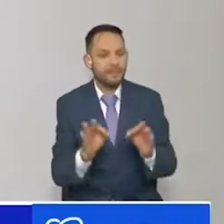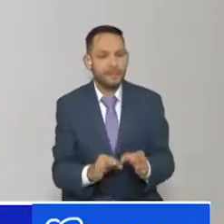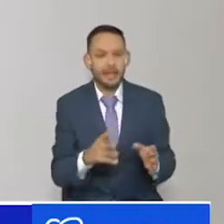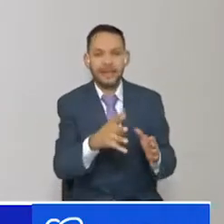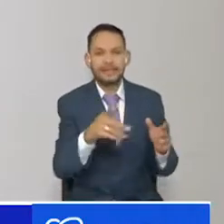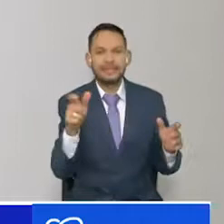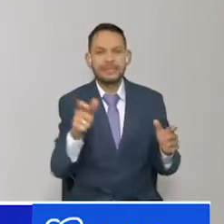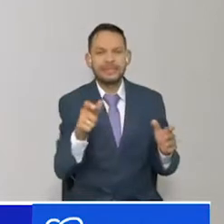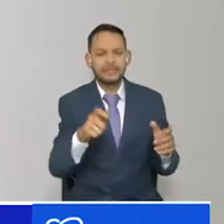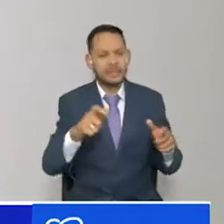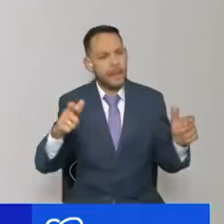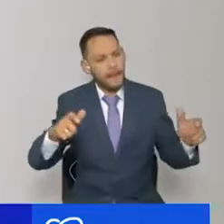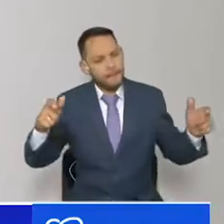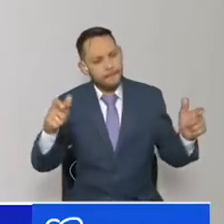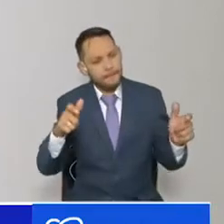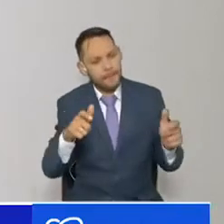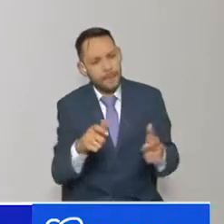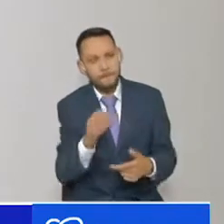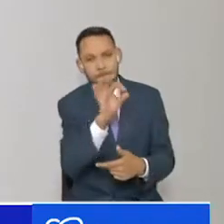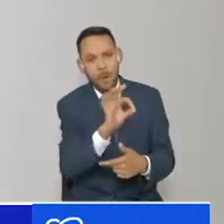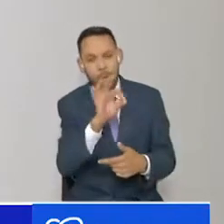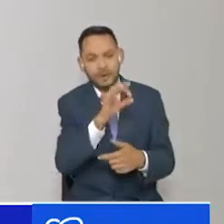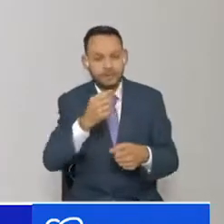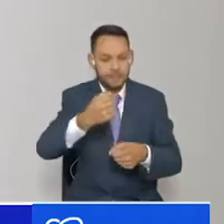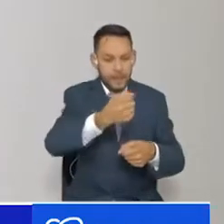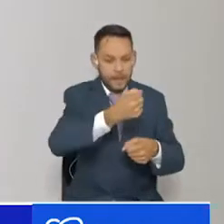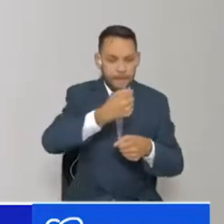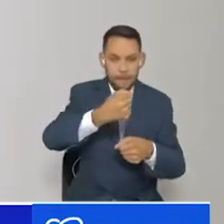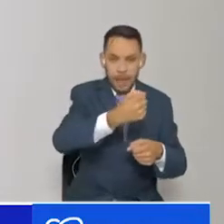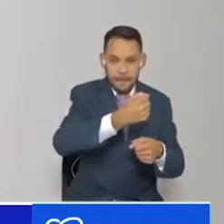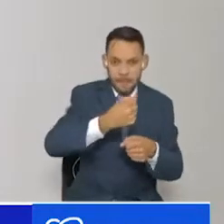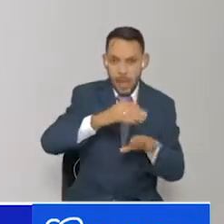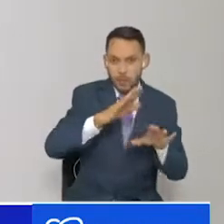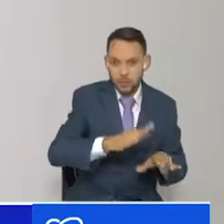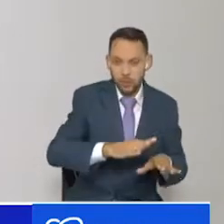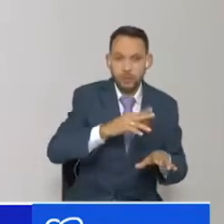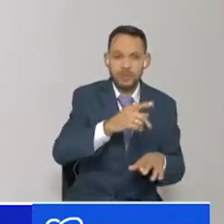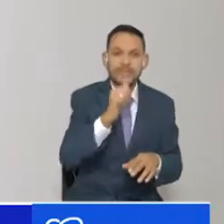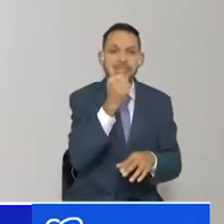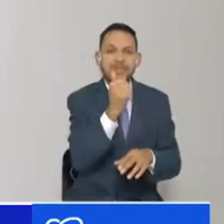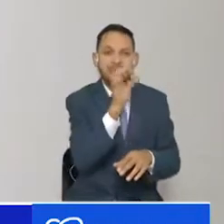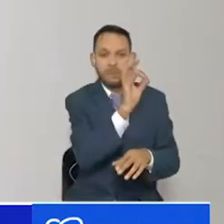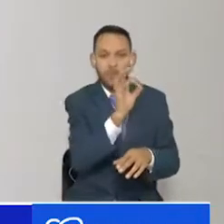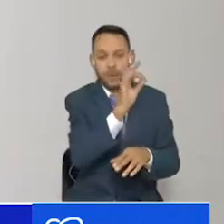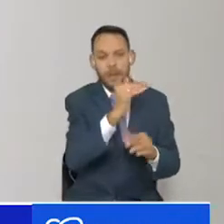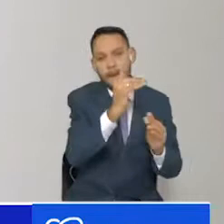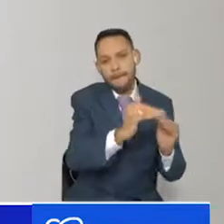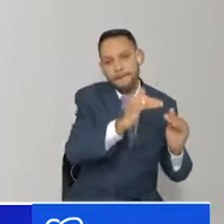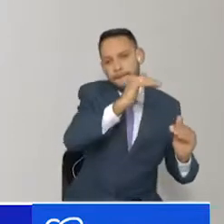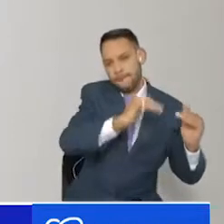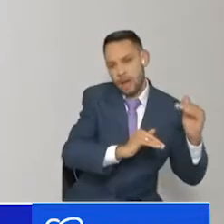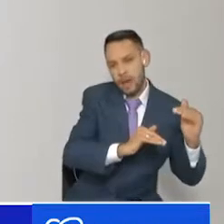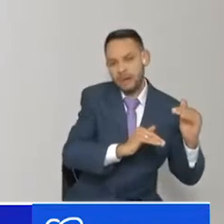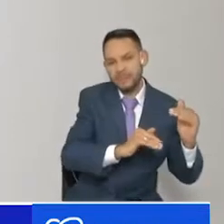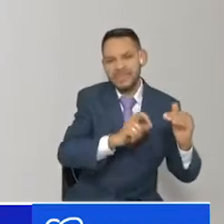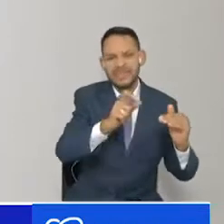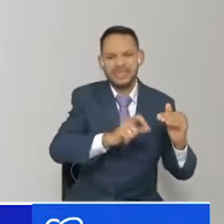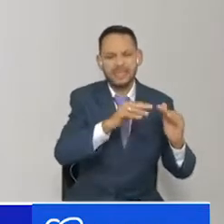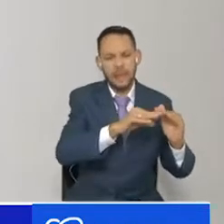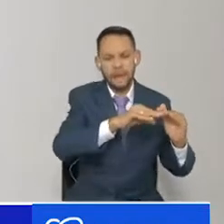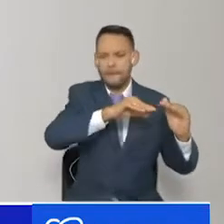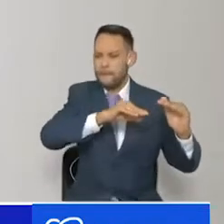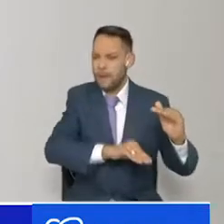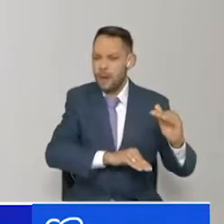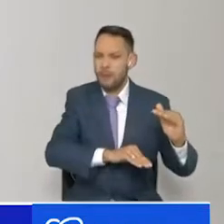los porcentajes de la mezcla el porcentaje que se ha venido manejando es del 10% en ese sentido pues se tendría que empezar a